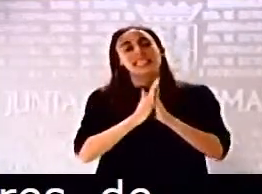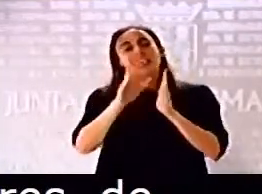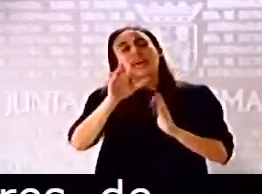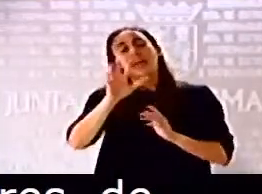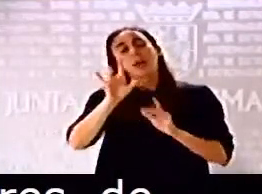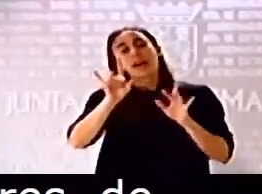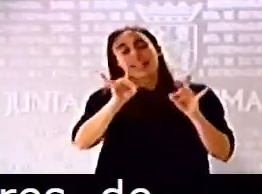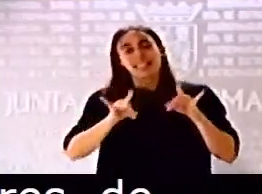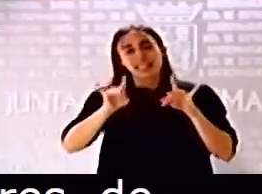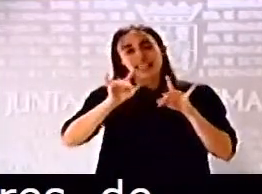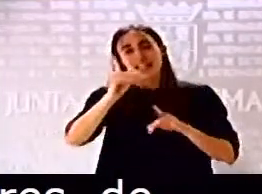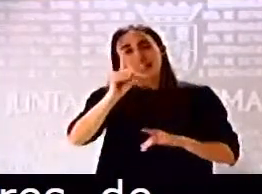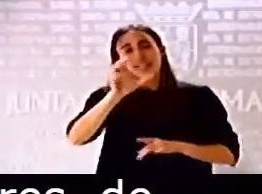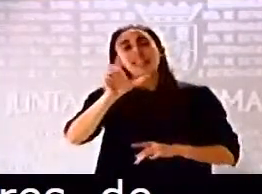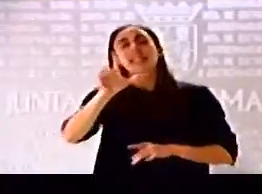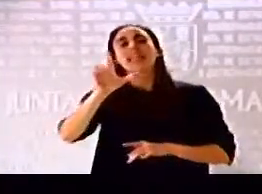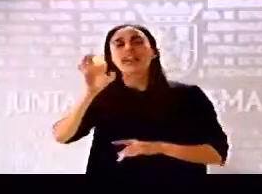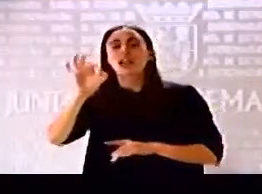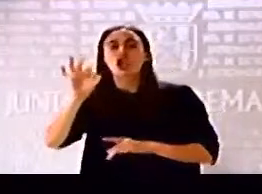de Guareña